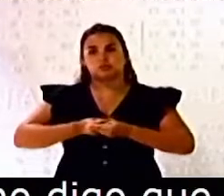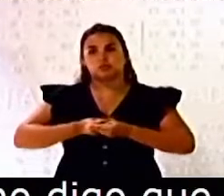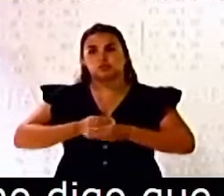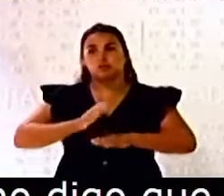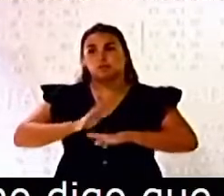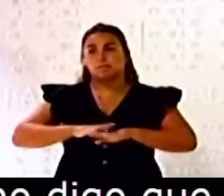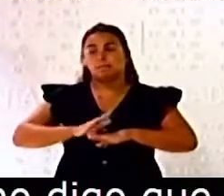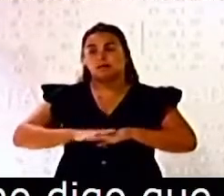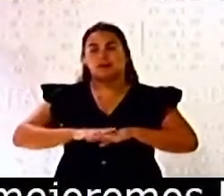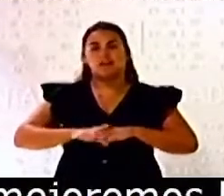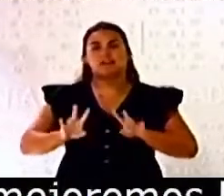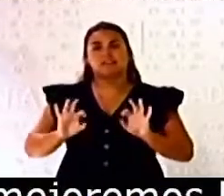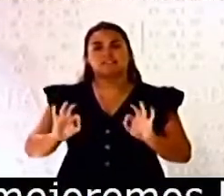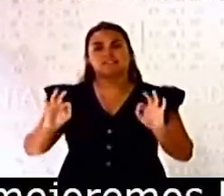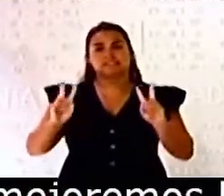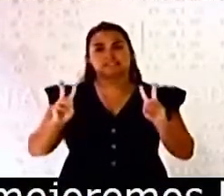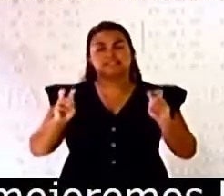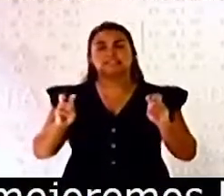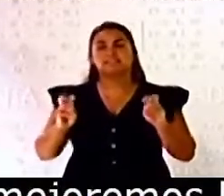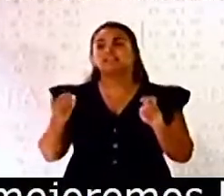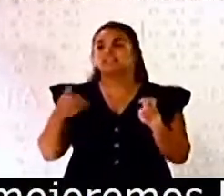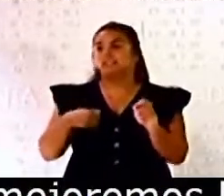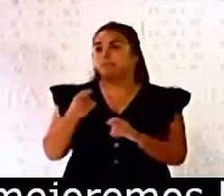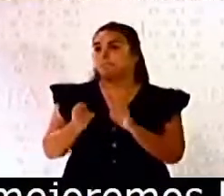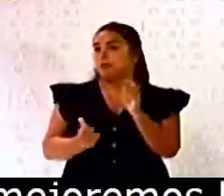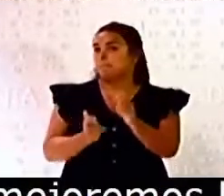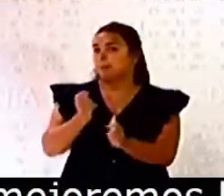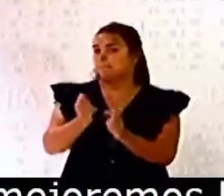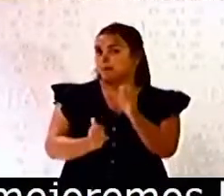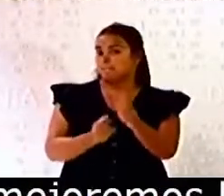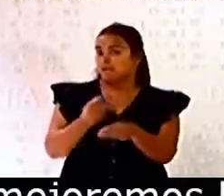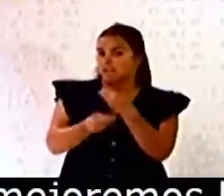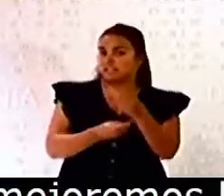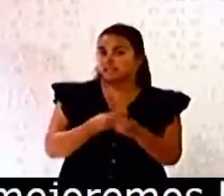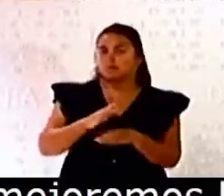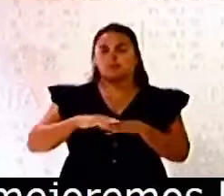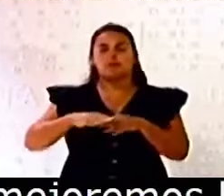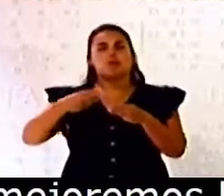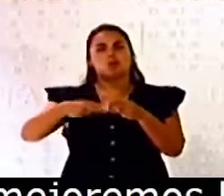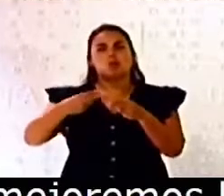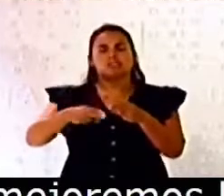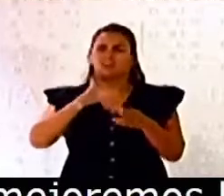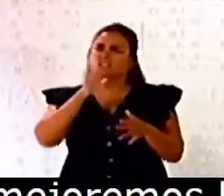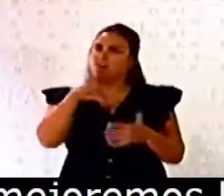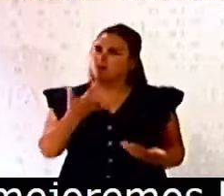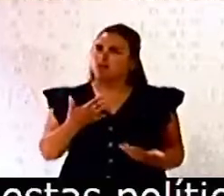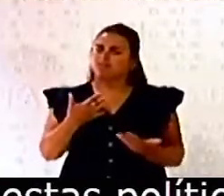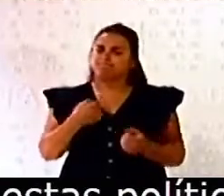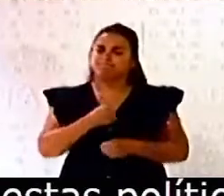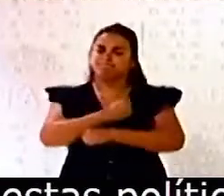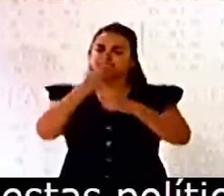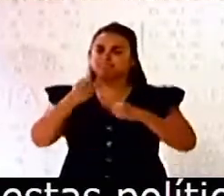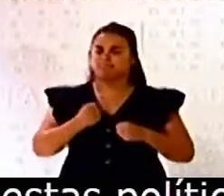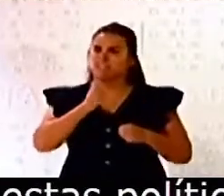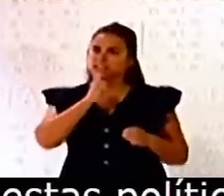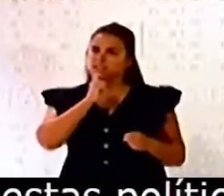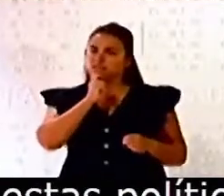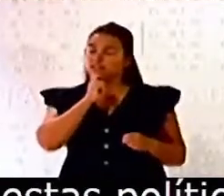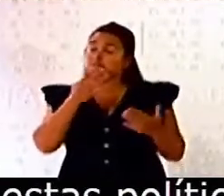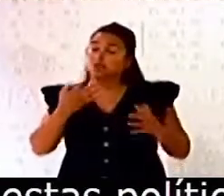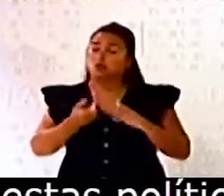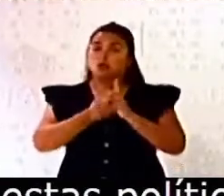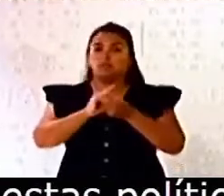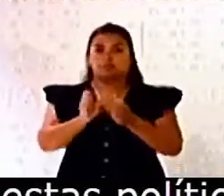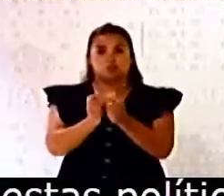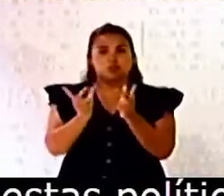de las mismas, iremos escalando en estas políticas que son difíciles de implantar y en estos cambios sociales que